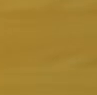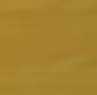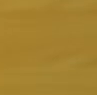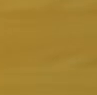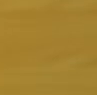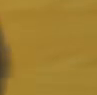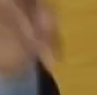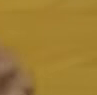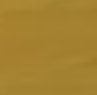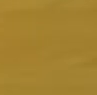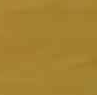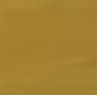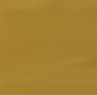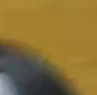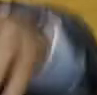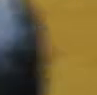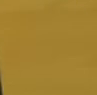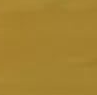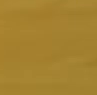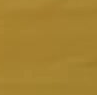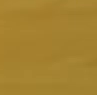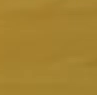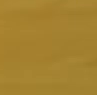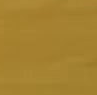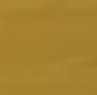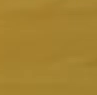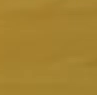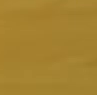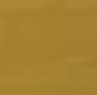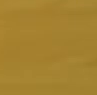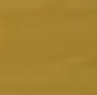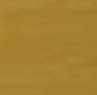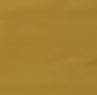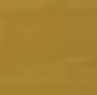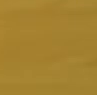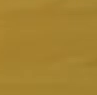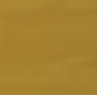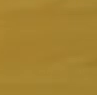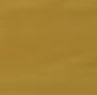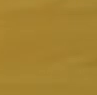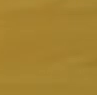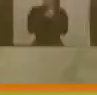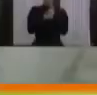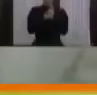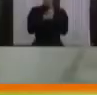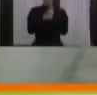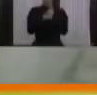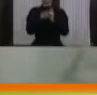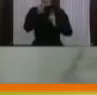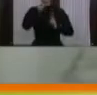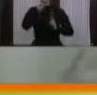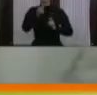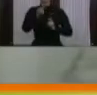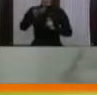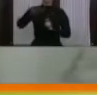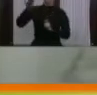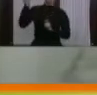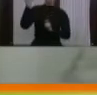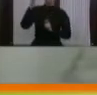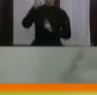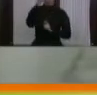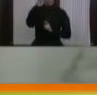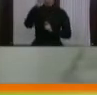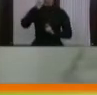todo un mundo alrededor hay un mundo económico alrededor del tema de educación entonces lo vamos a dejar así imposible